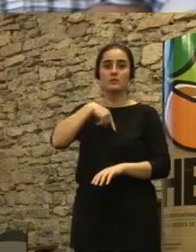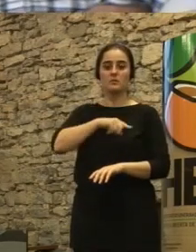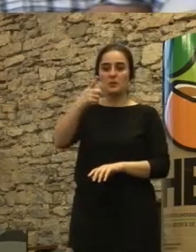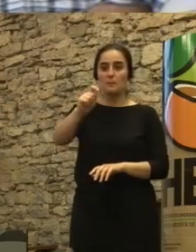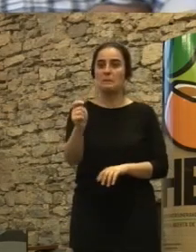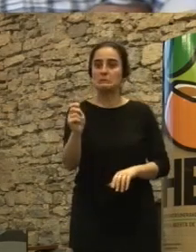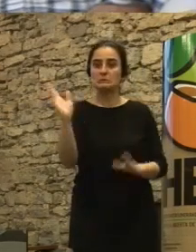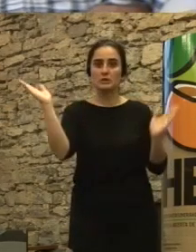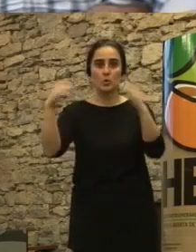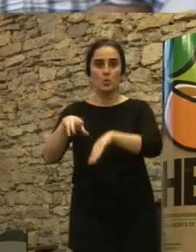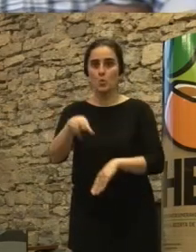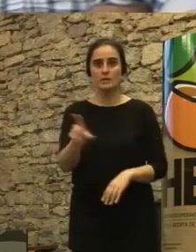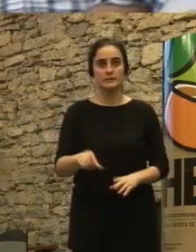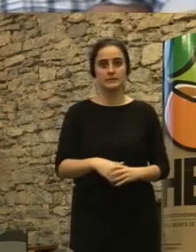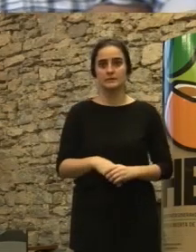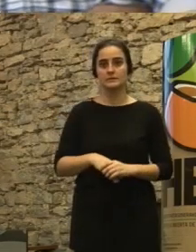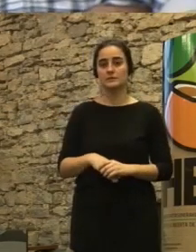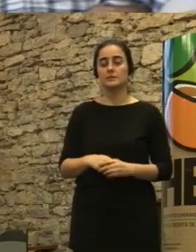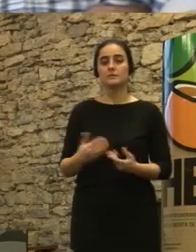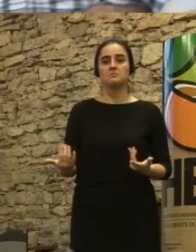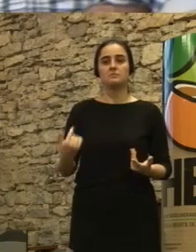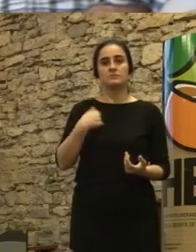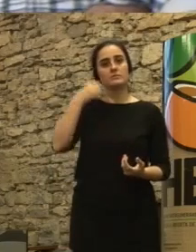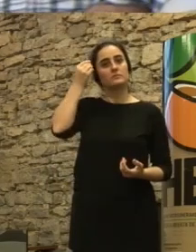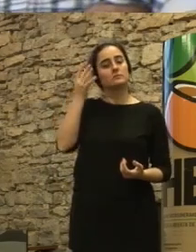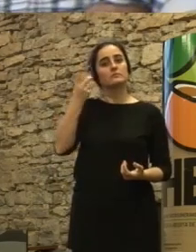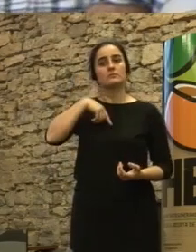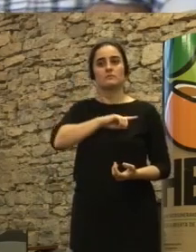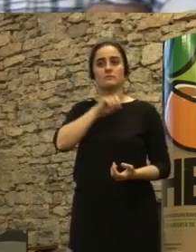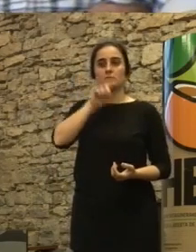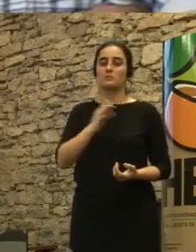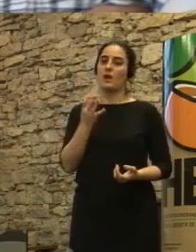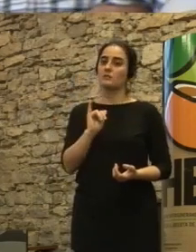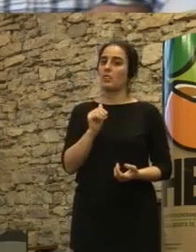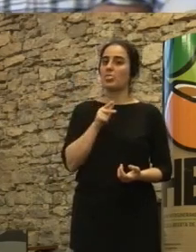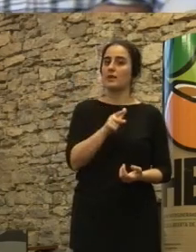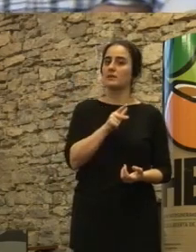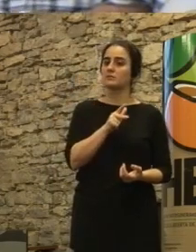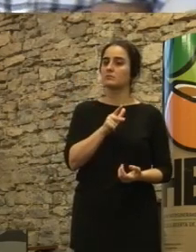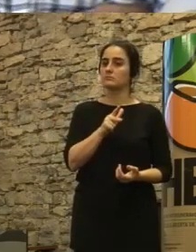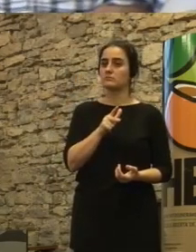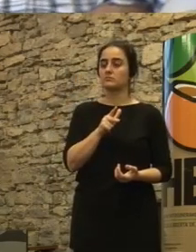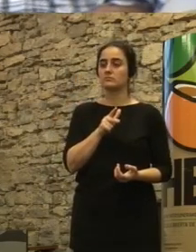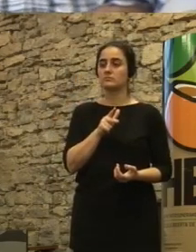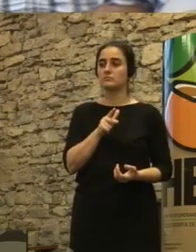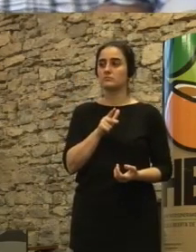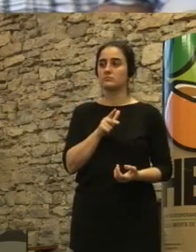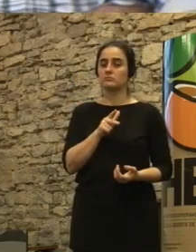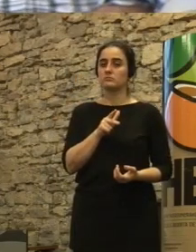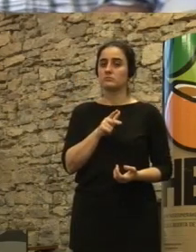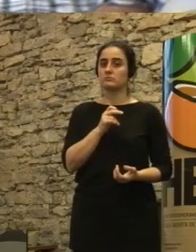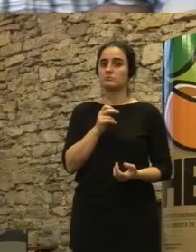pensionista, la mayoría de la gente. Y, por lo tanto, yo creo que nosotros tenemos el derecho de llevar a